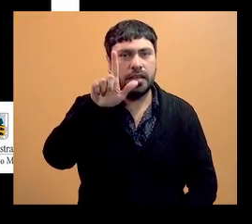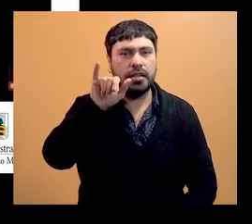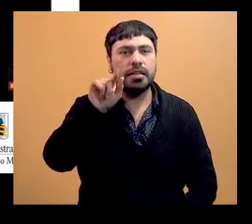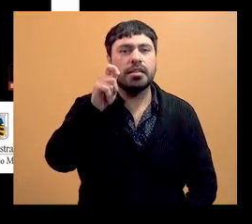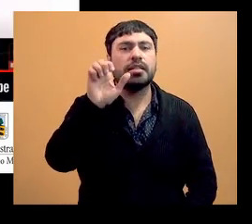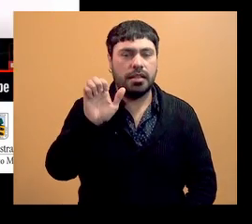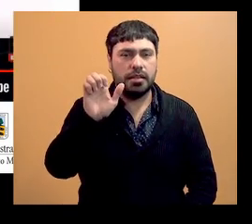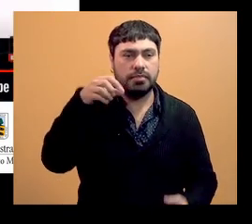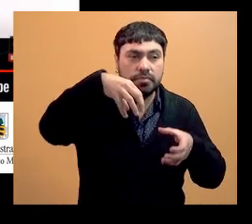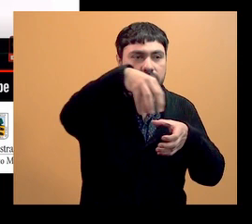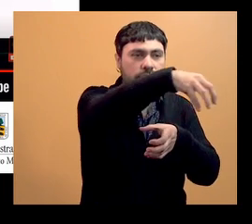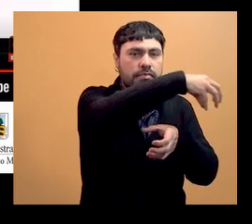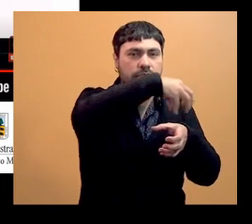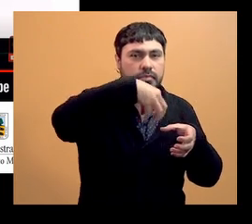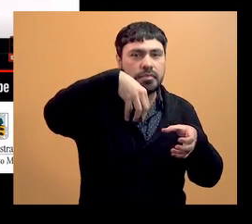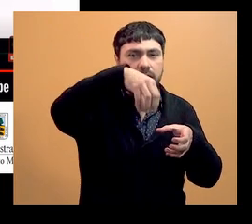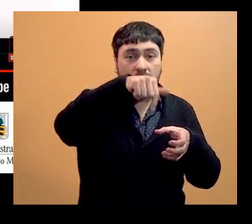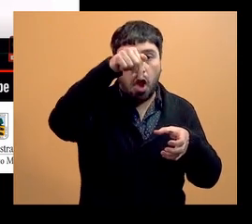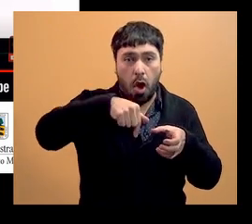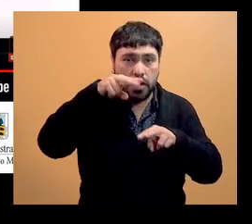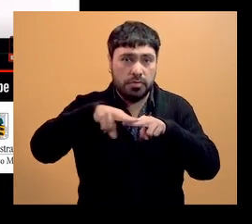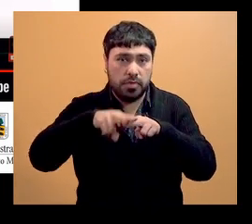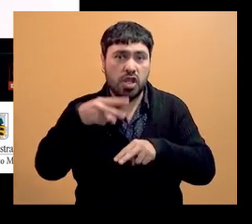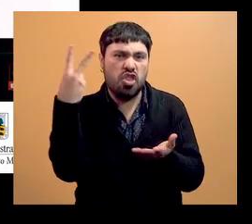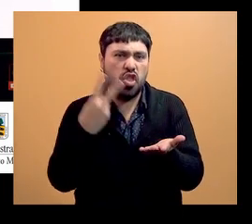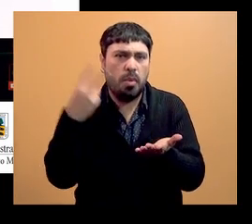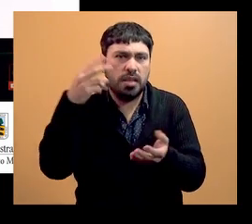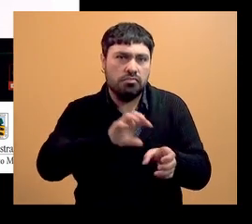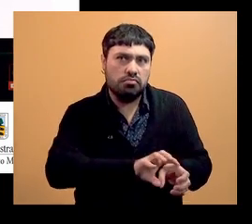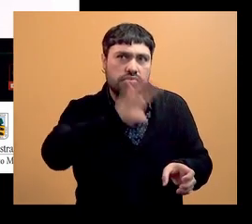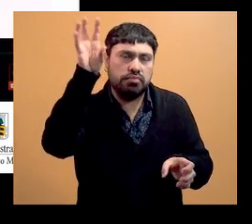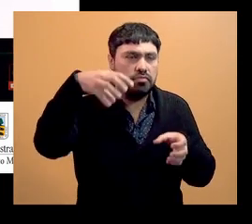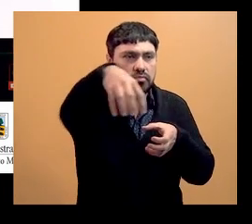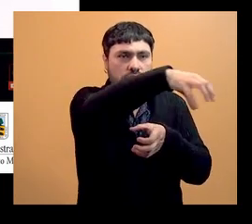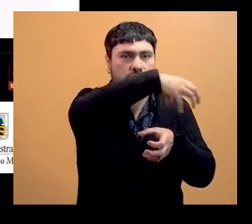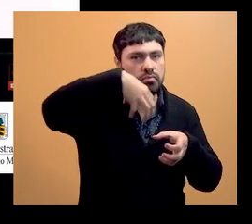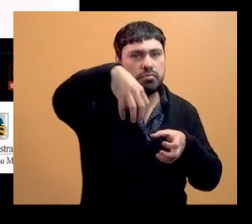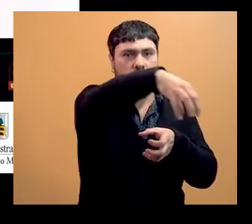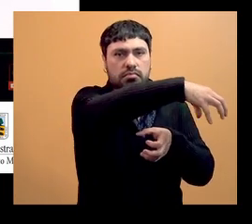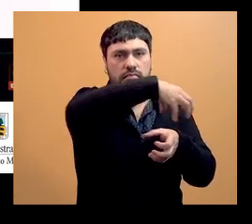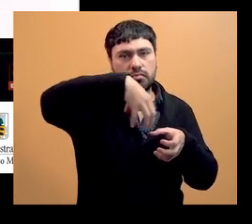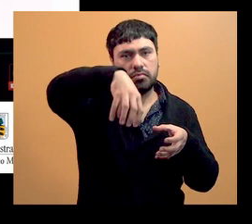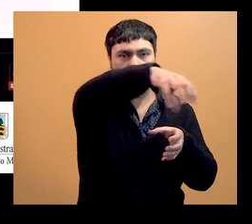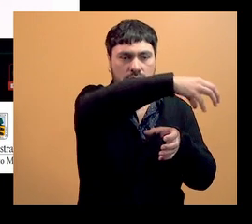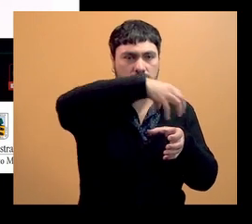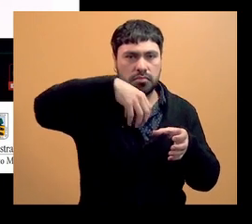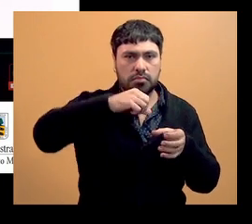hacer play en estos dos videos. El primero nos va a mostrar una simulación de los satélites que hay hoy en día